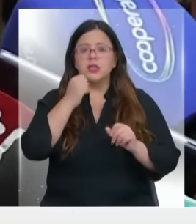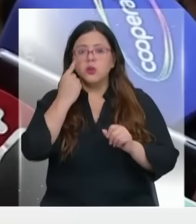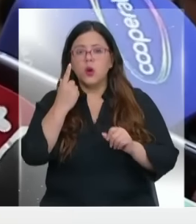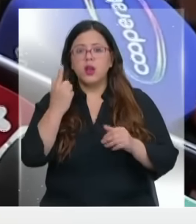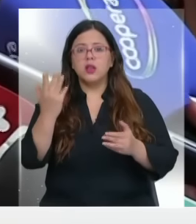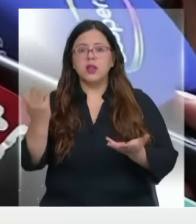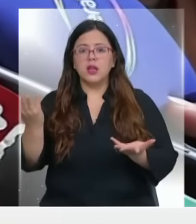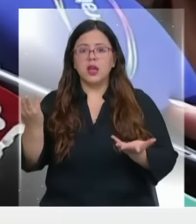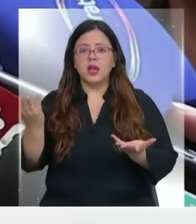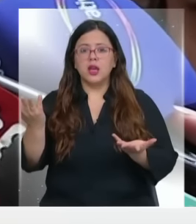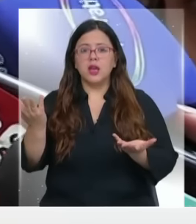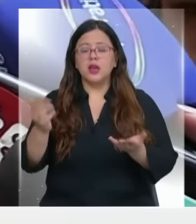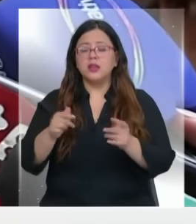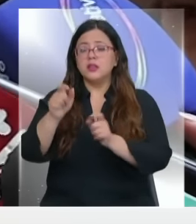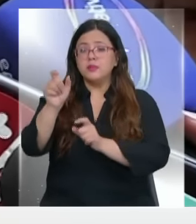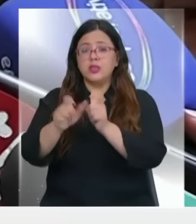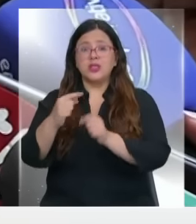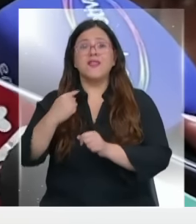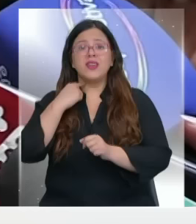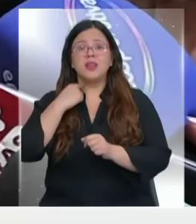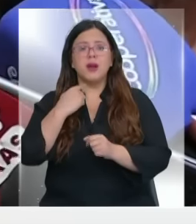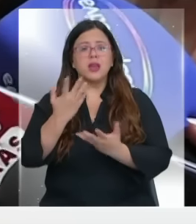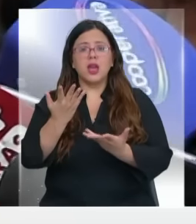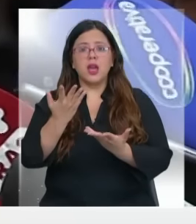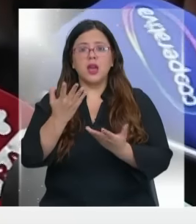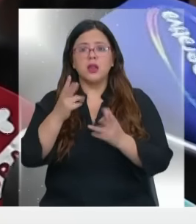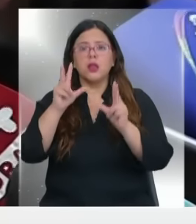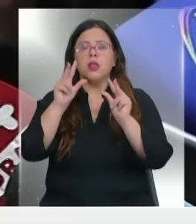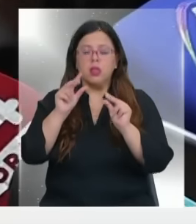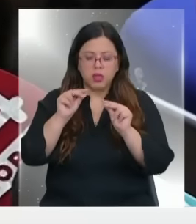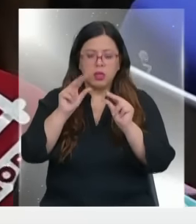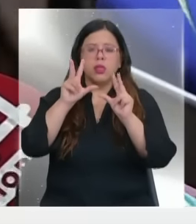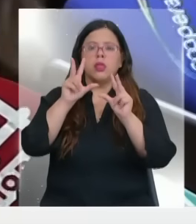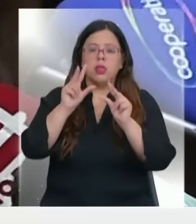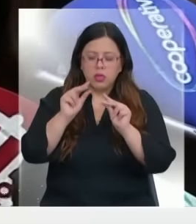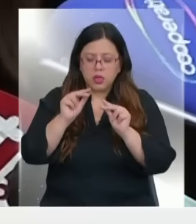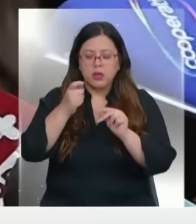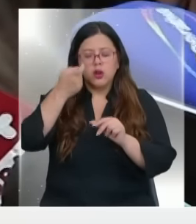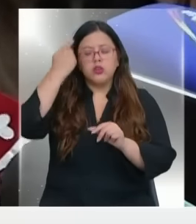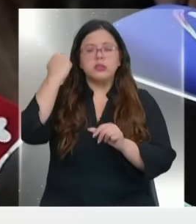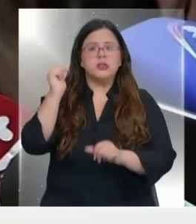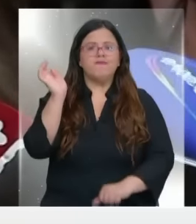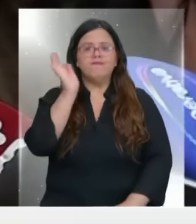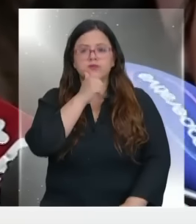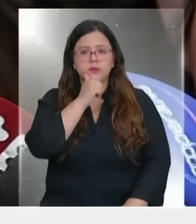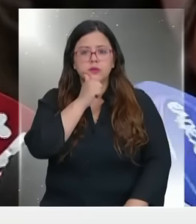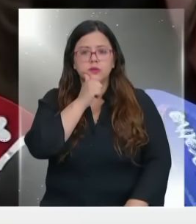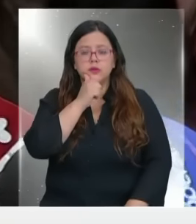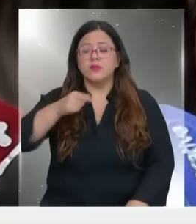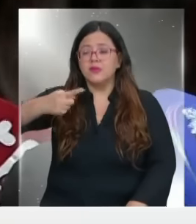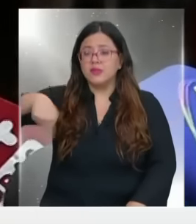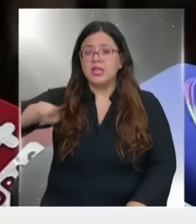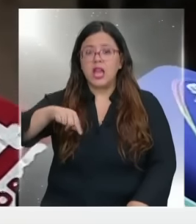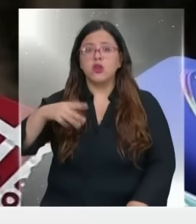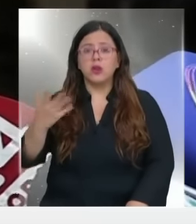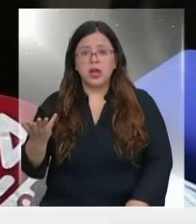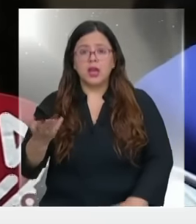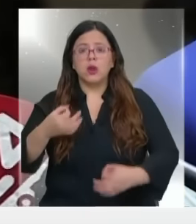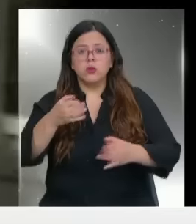incapacidad para oponerse, en este caso de las víctimas, ya que no estaban con sus, todos sus sentidos porque habían consumido en este